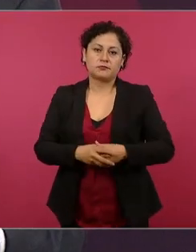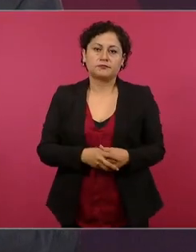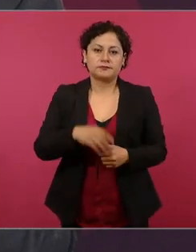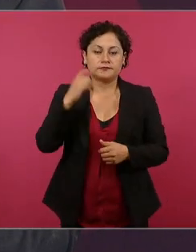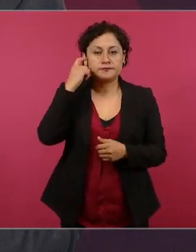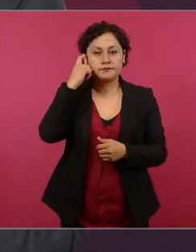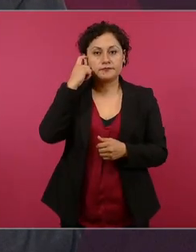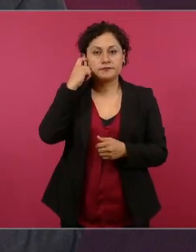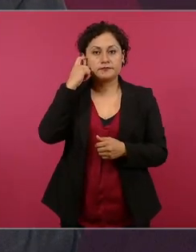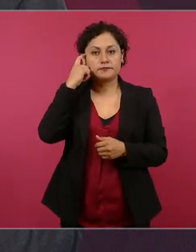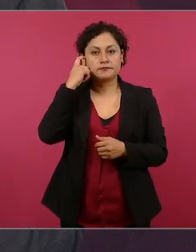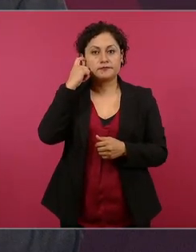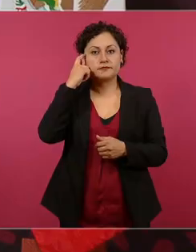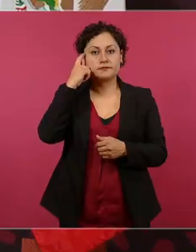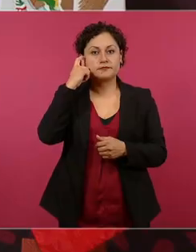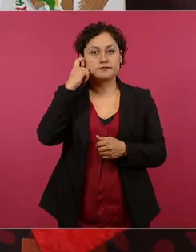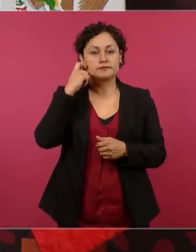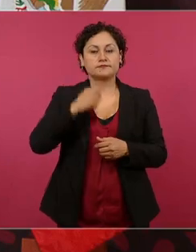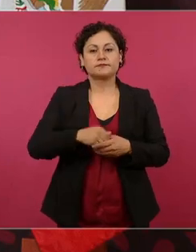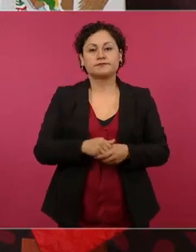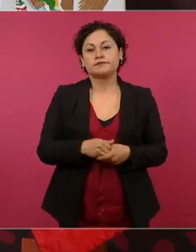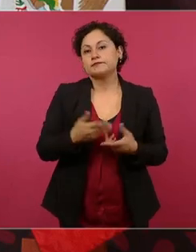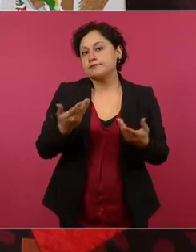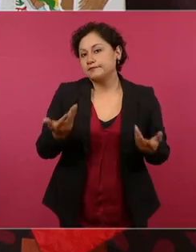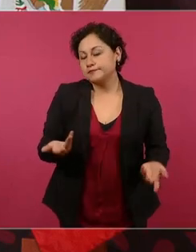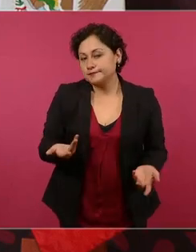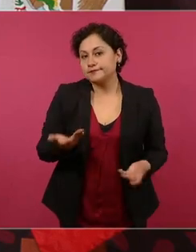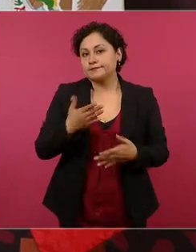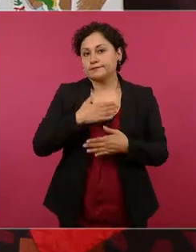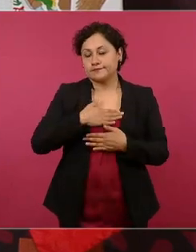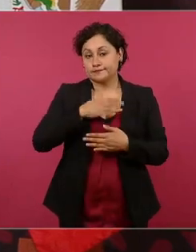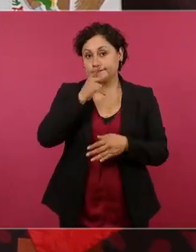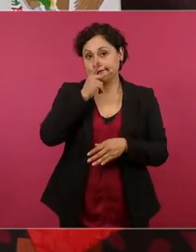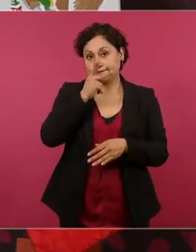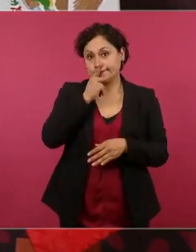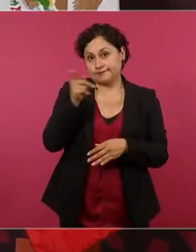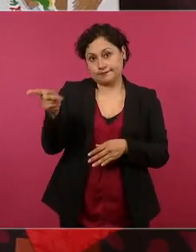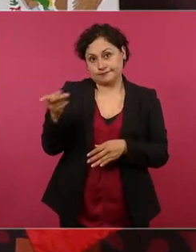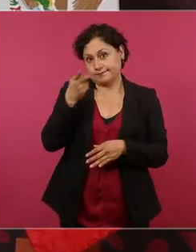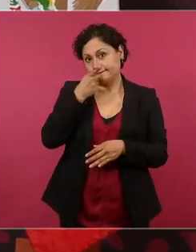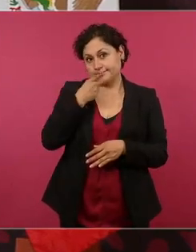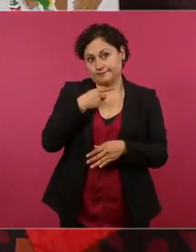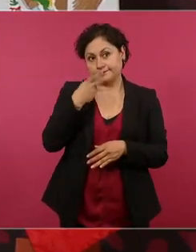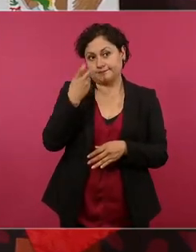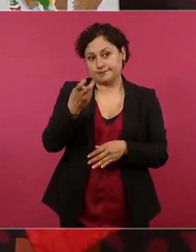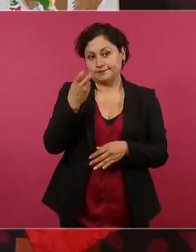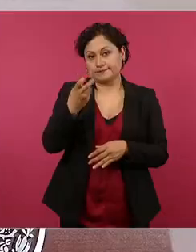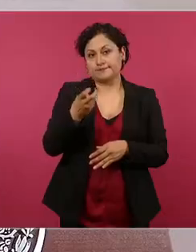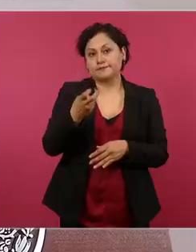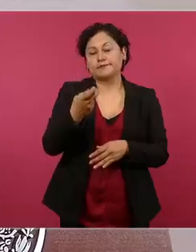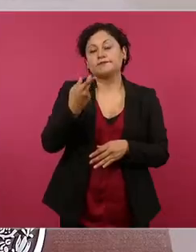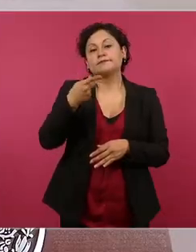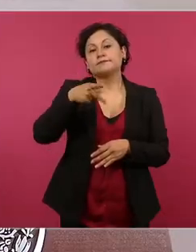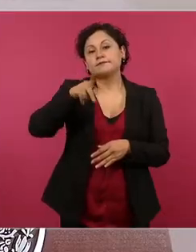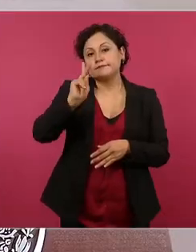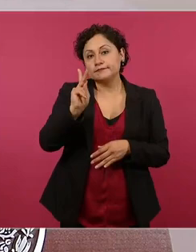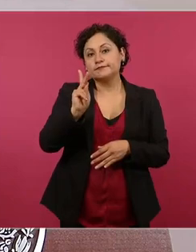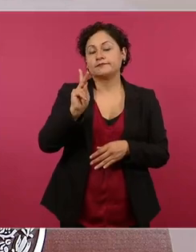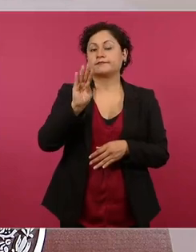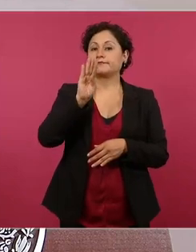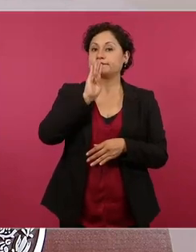Entonces, mi padre así, pero mi madre todavía más